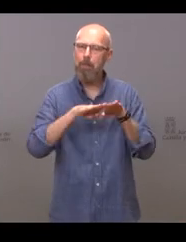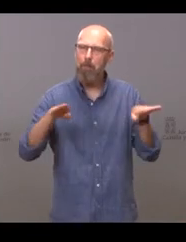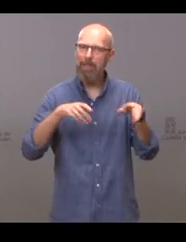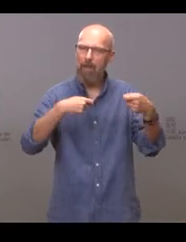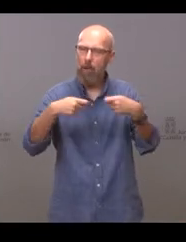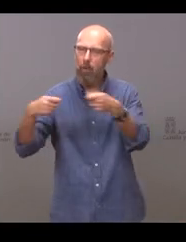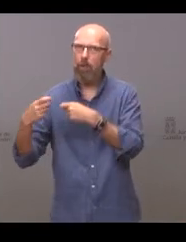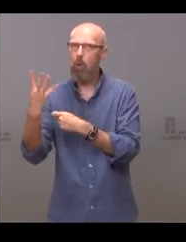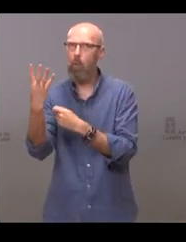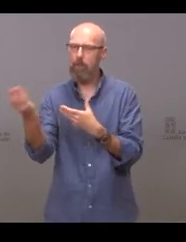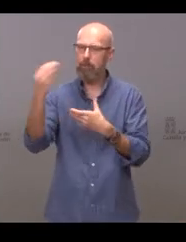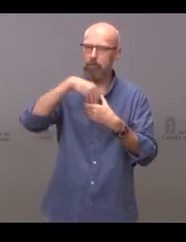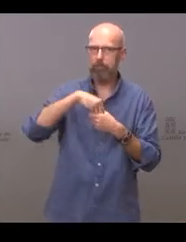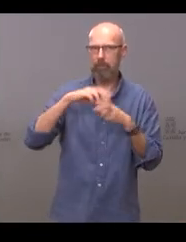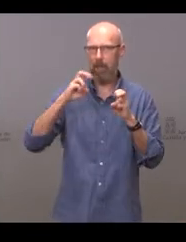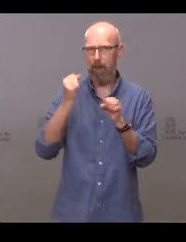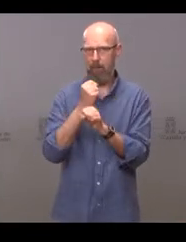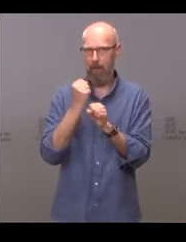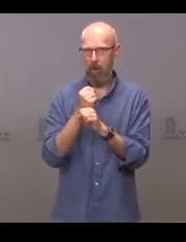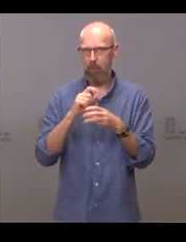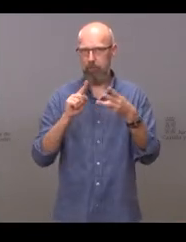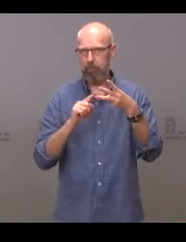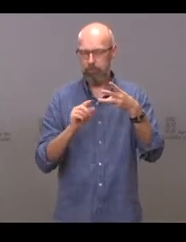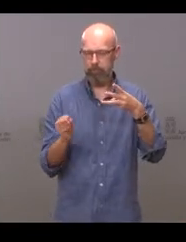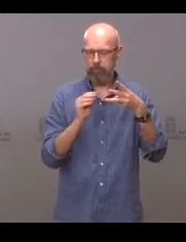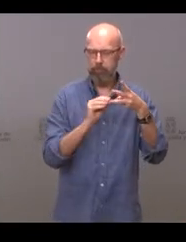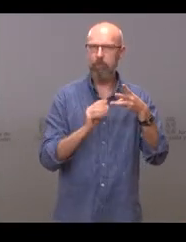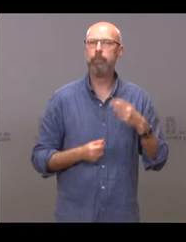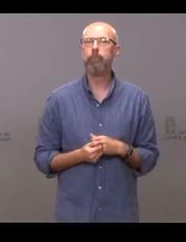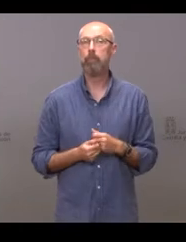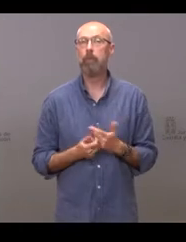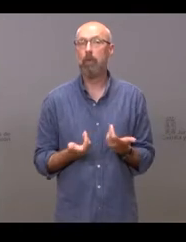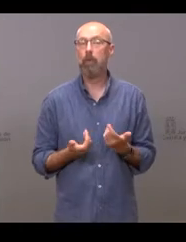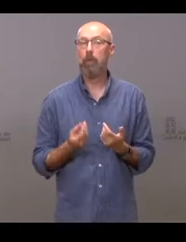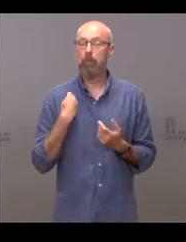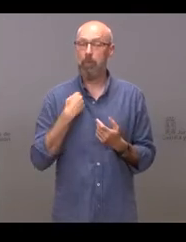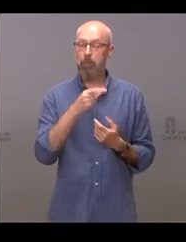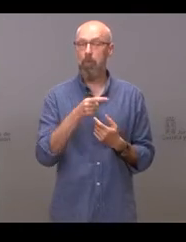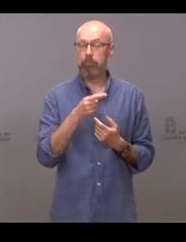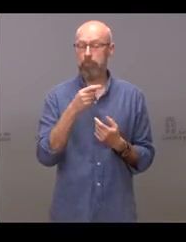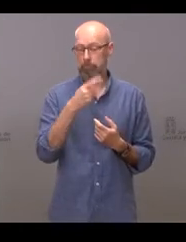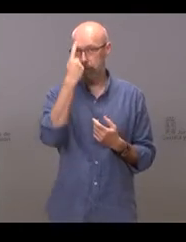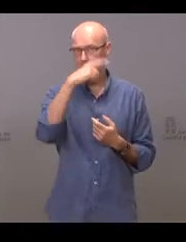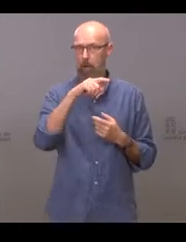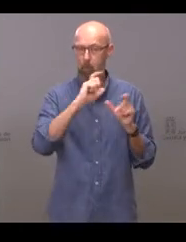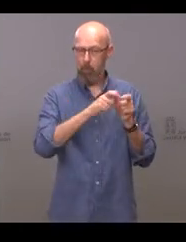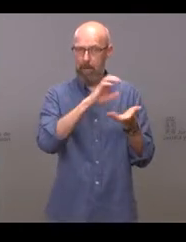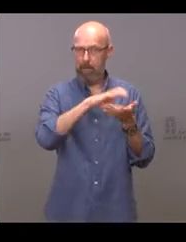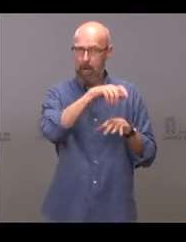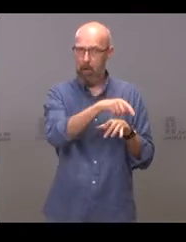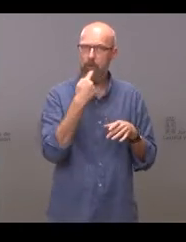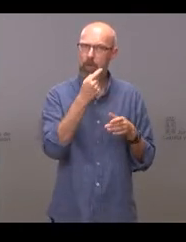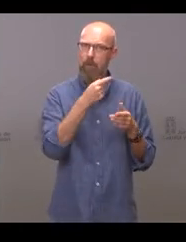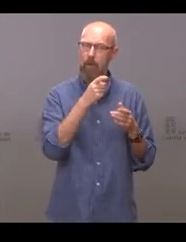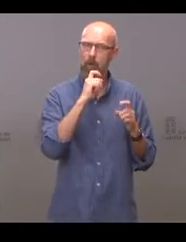con el empleo y tienen de mucho valor a la nota que ha hecho la junta lo describe yo